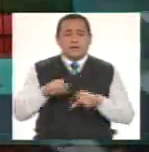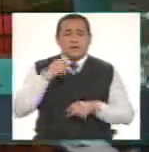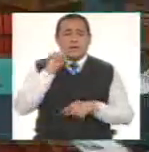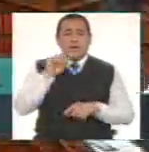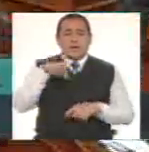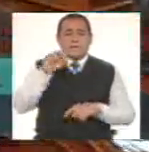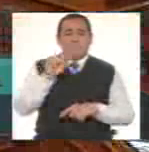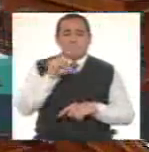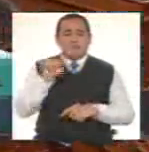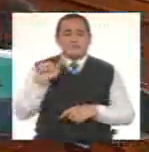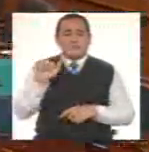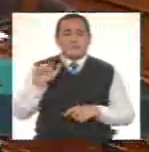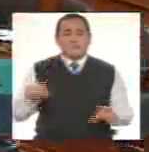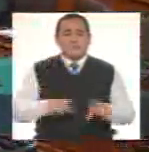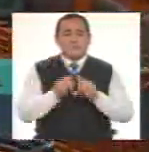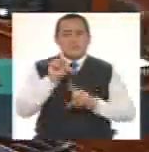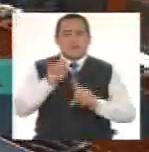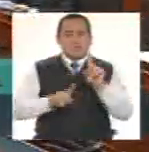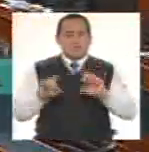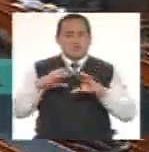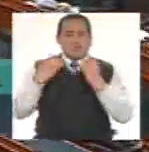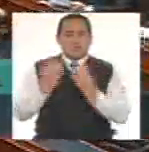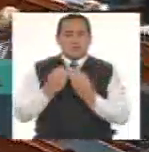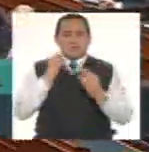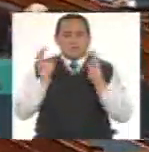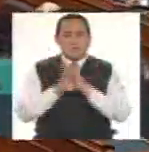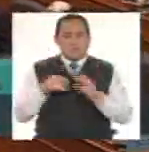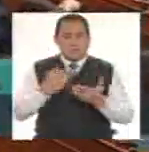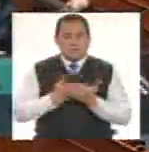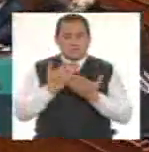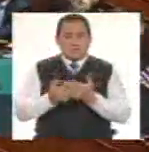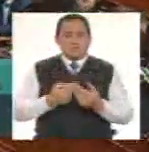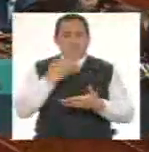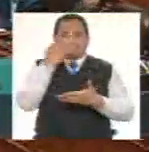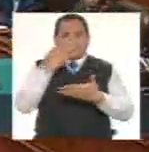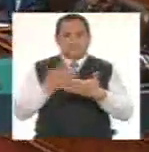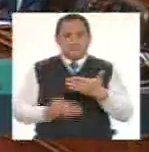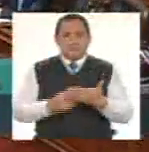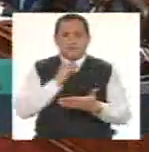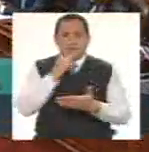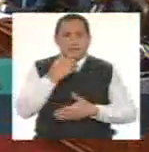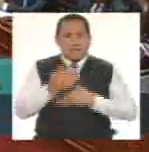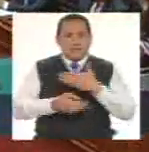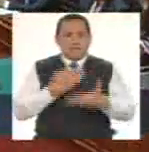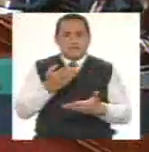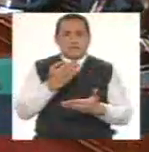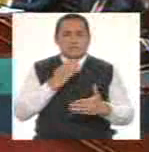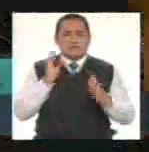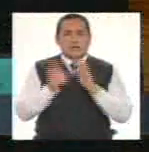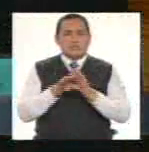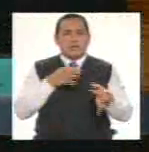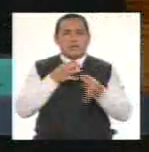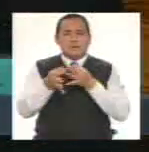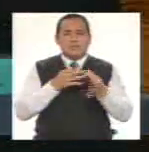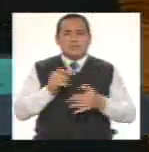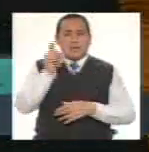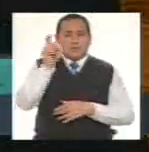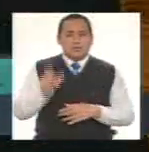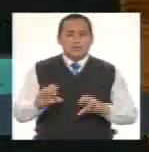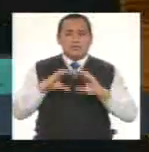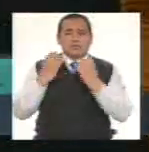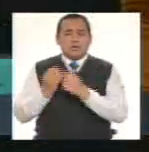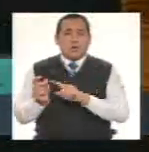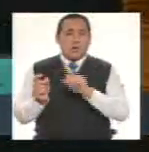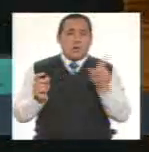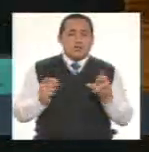Emilio Apaza. Para algunos parlamentarios, este ranking carece de relevancia. Decir que un congresista es más eficiente